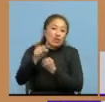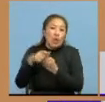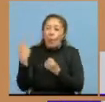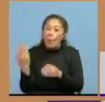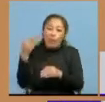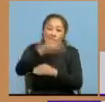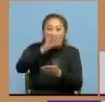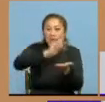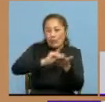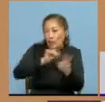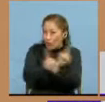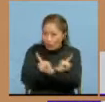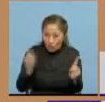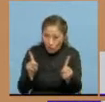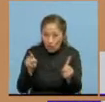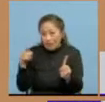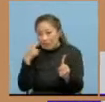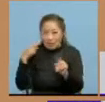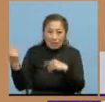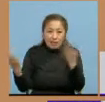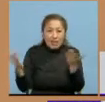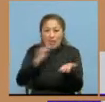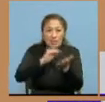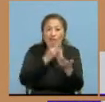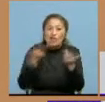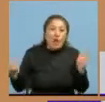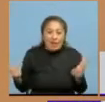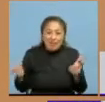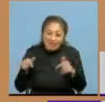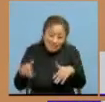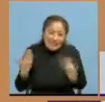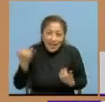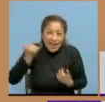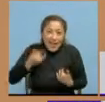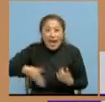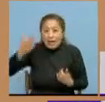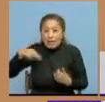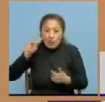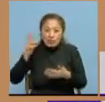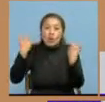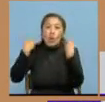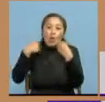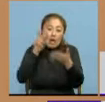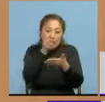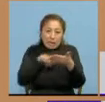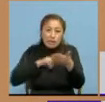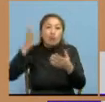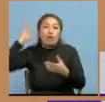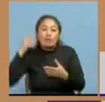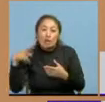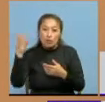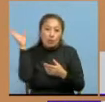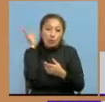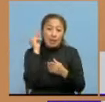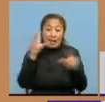vas a entrar a la legislatura y no era ni intendente ni diputado. ¿Hay antecedentes? Sí hay, y los hemos repasado largamente por radio, por televisión y